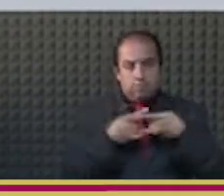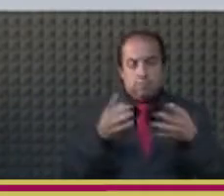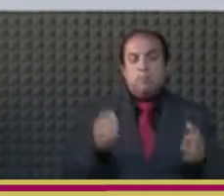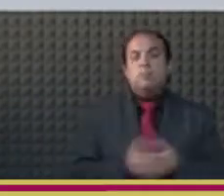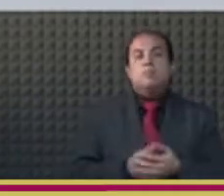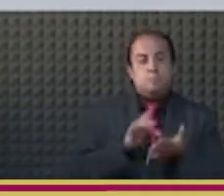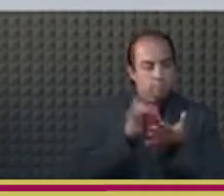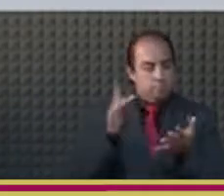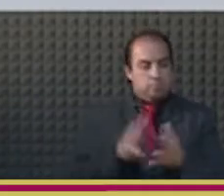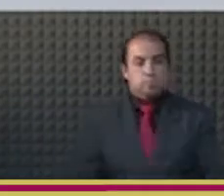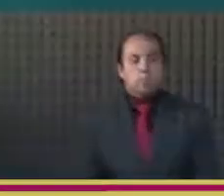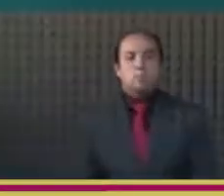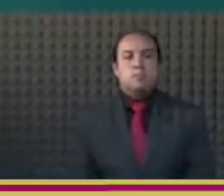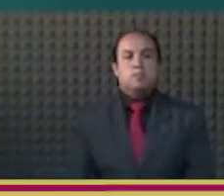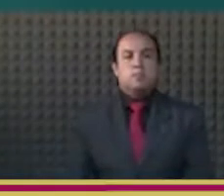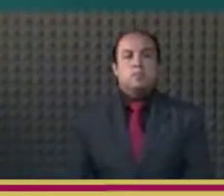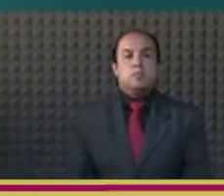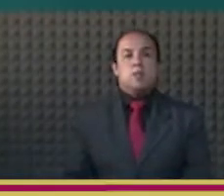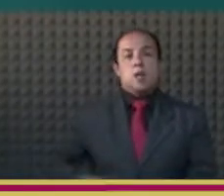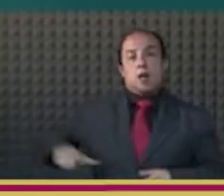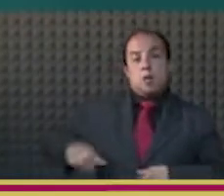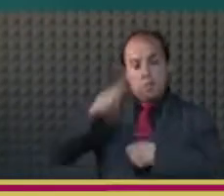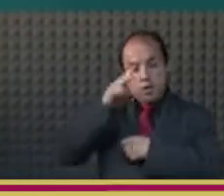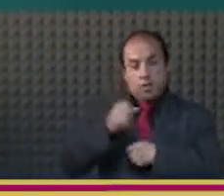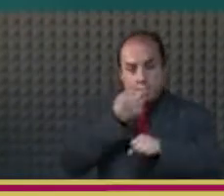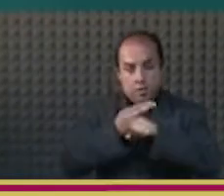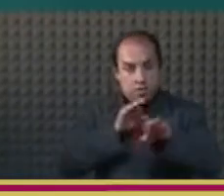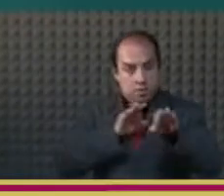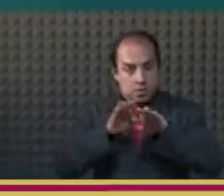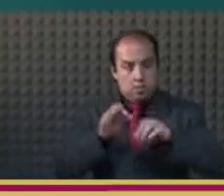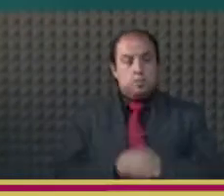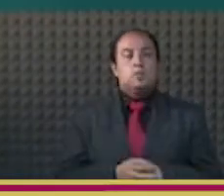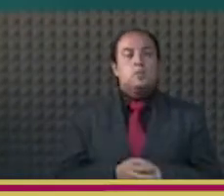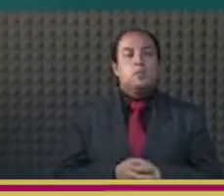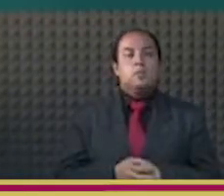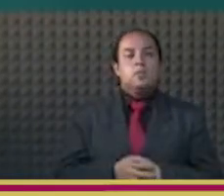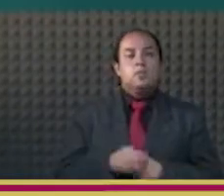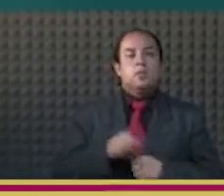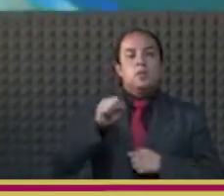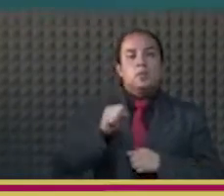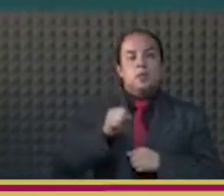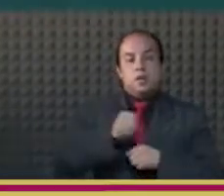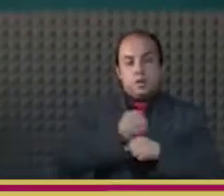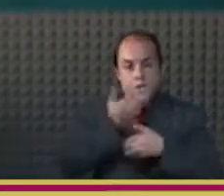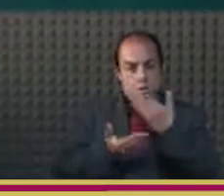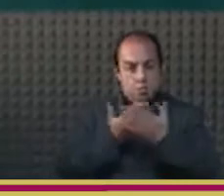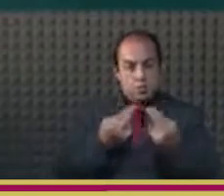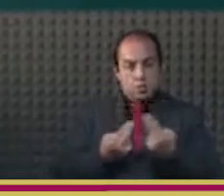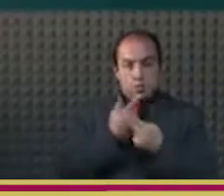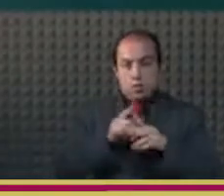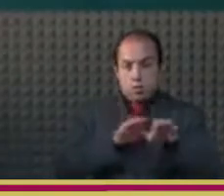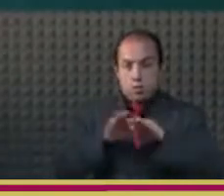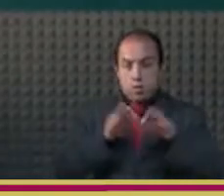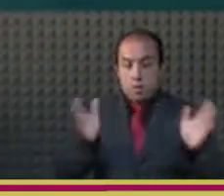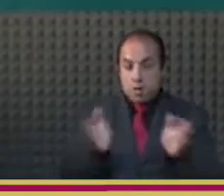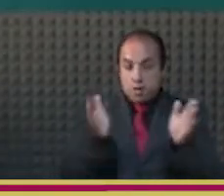gracias. El Gobierno de México, la Secretaría del Trabajo y Previsión Social y el Servicio Nacional de Empleo impulsamos